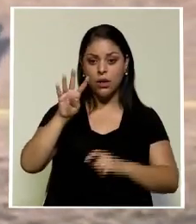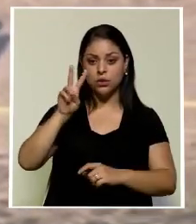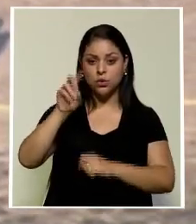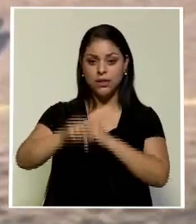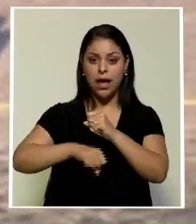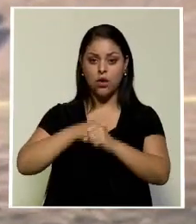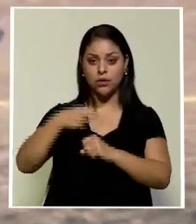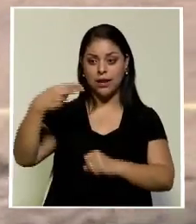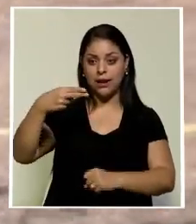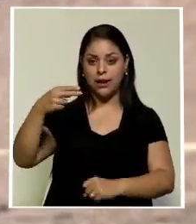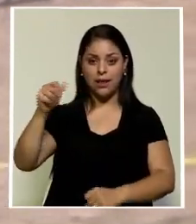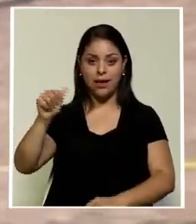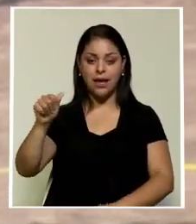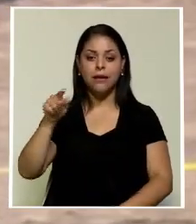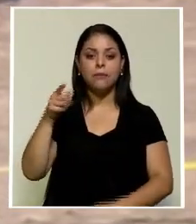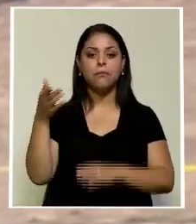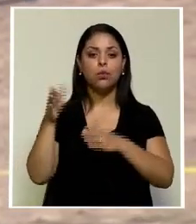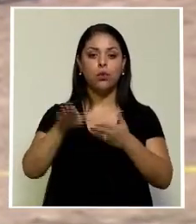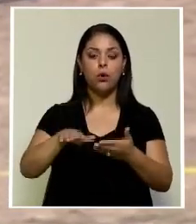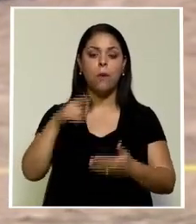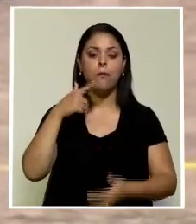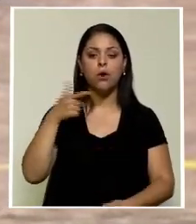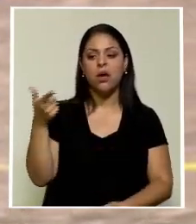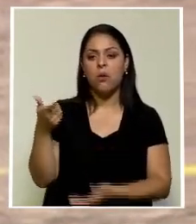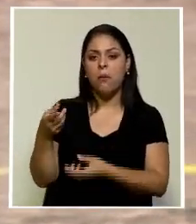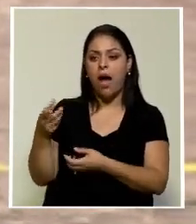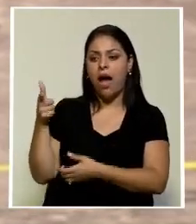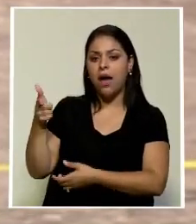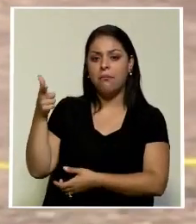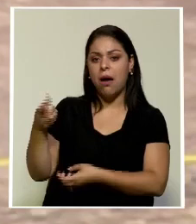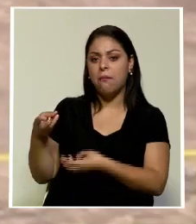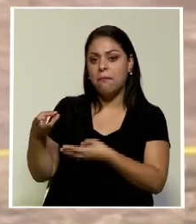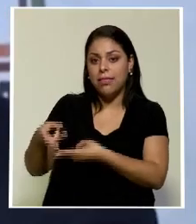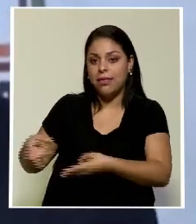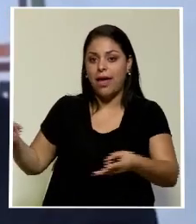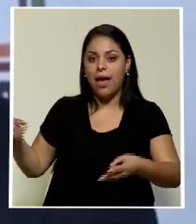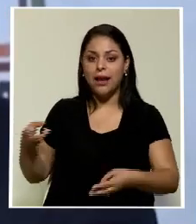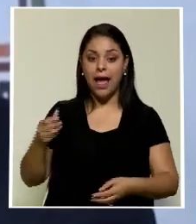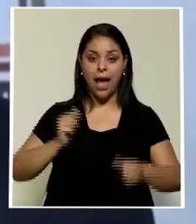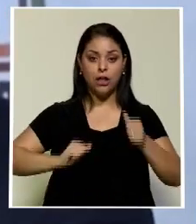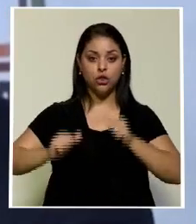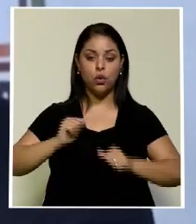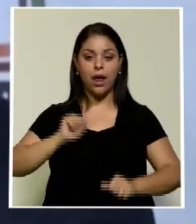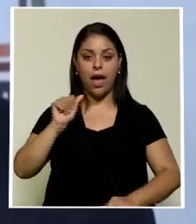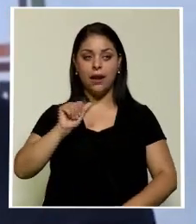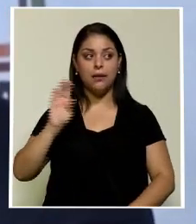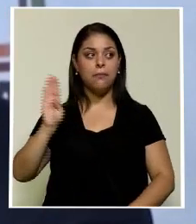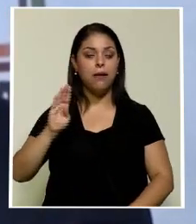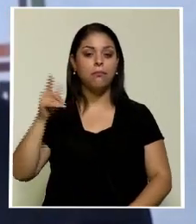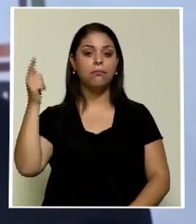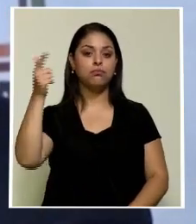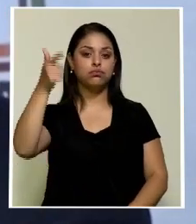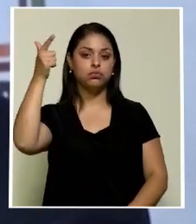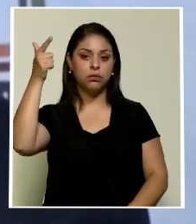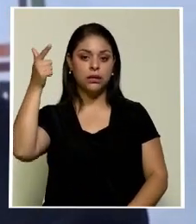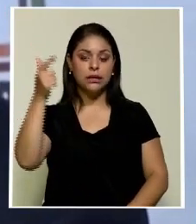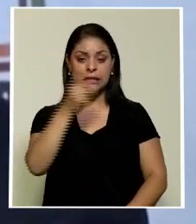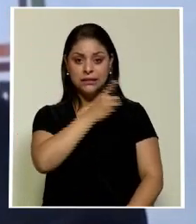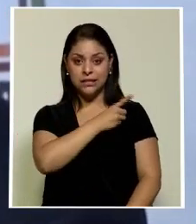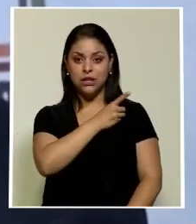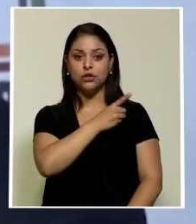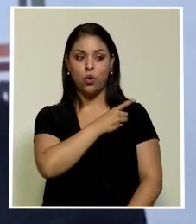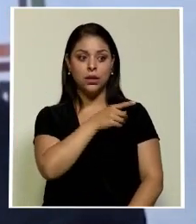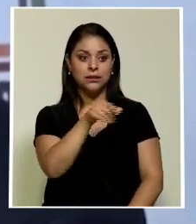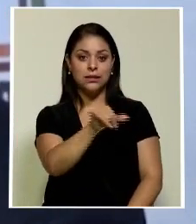años, murió tras ser alcanzada por un arma de utilería disparada por el actor Alec Baldwin. El director Joel Souza también